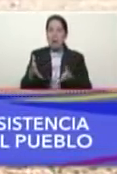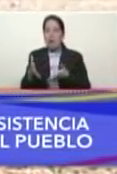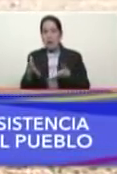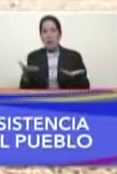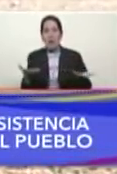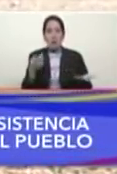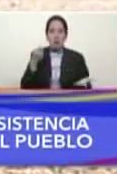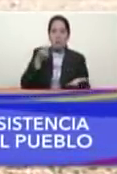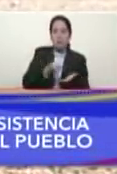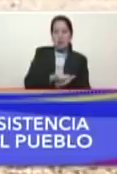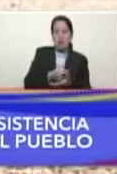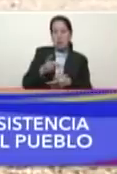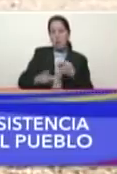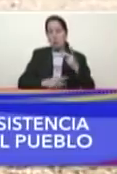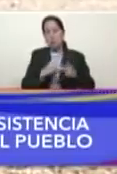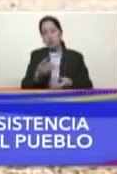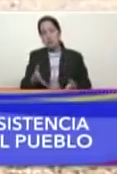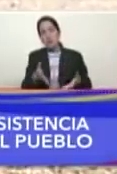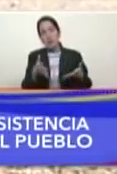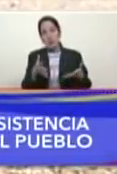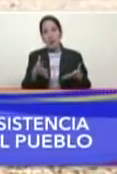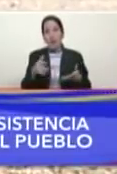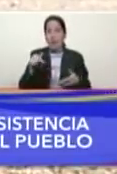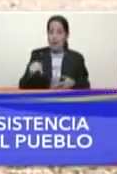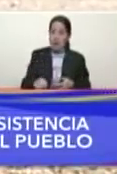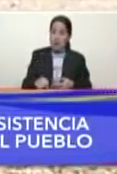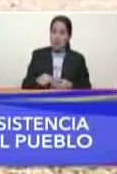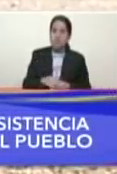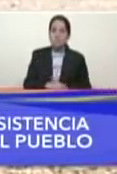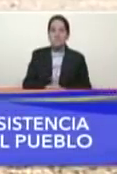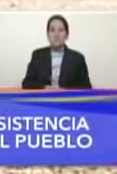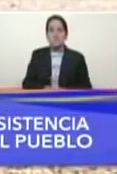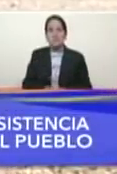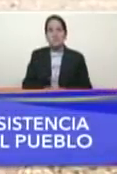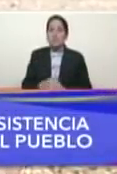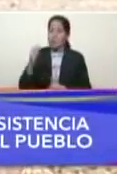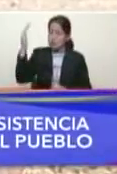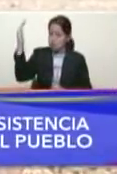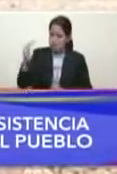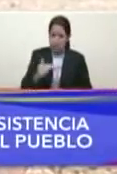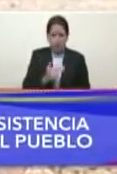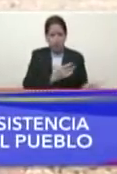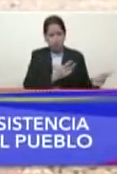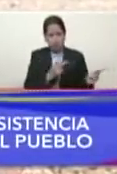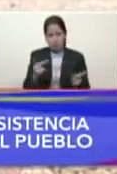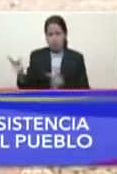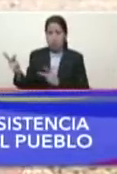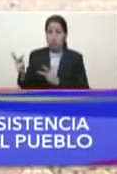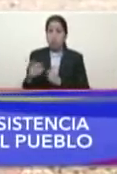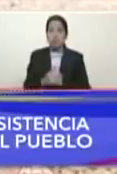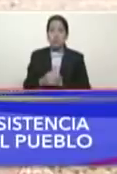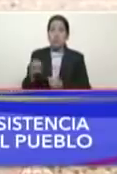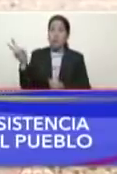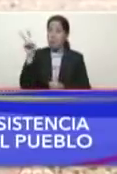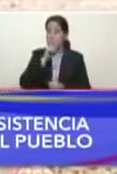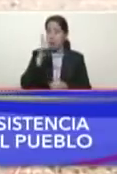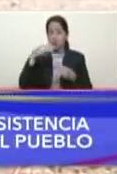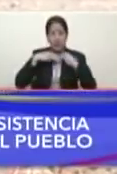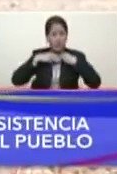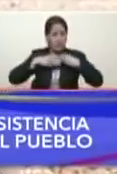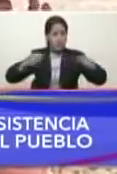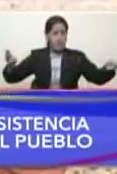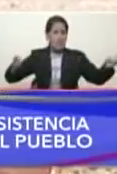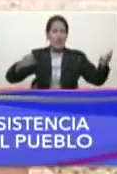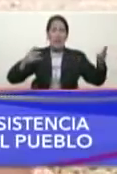invertir, producir, ganarse sus churupitos también, que venga. Venezuela está abierta a la